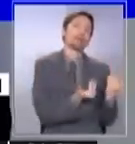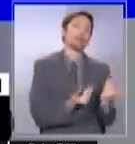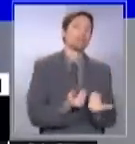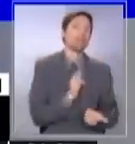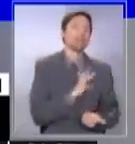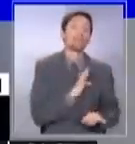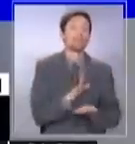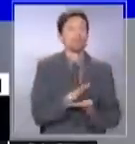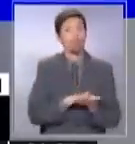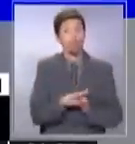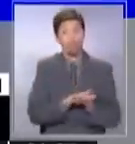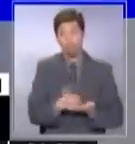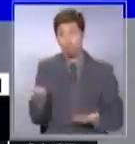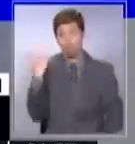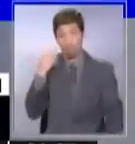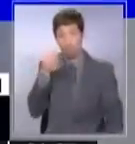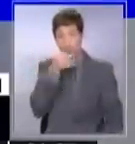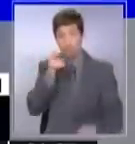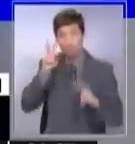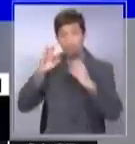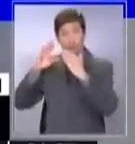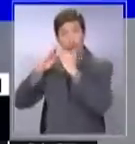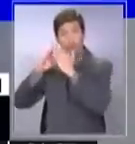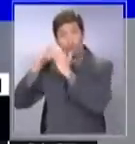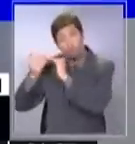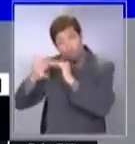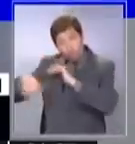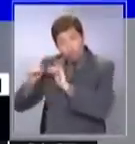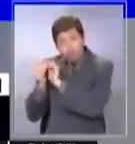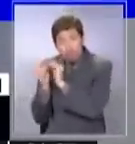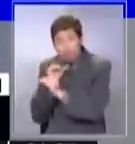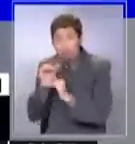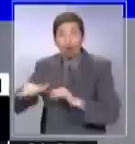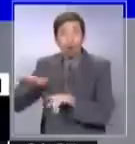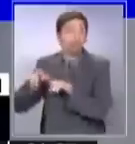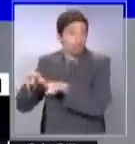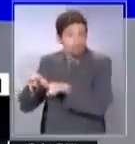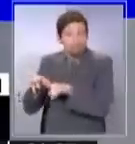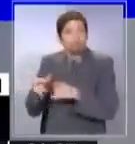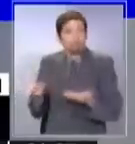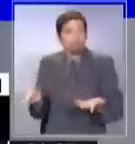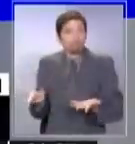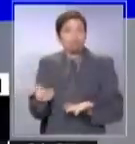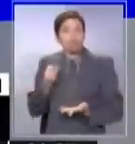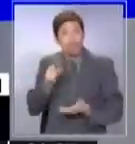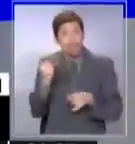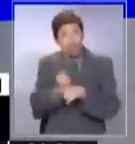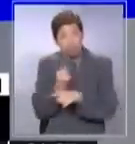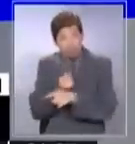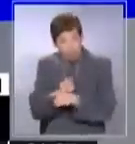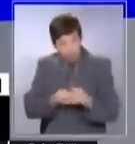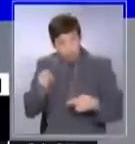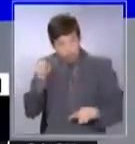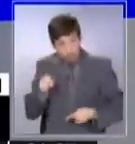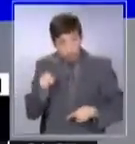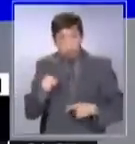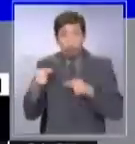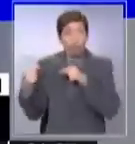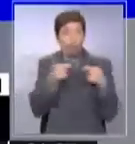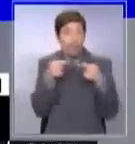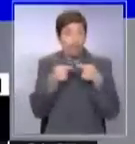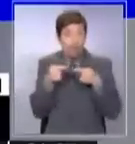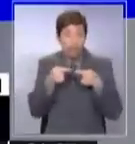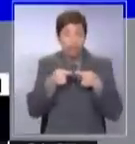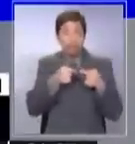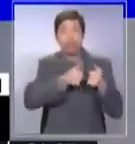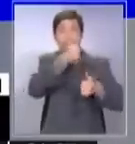ejemplo recién mencionaba los campamentos y así creemos que en esta conversación y en el debate entre todos los candidatos